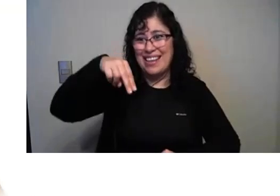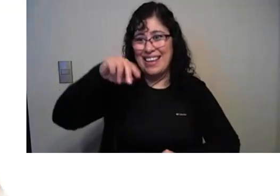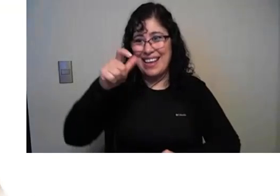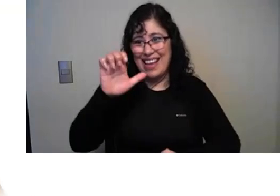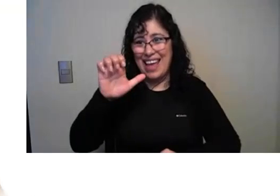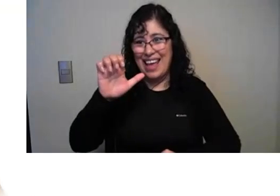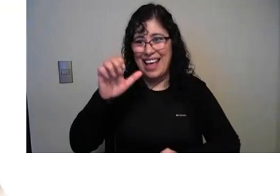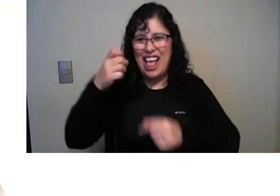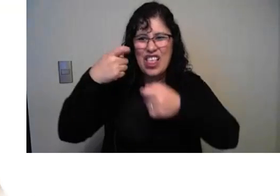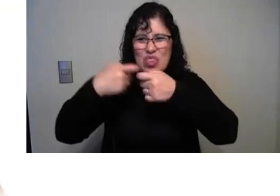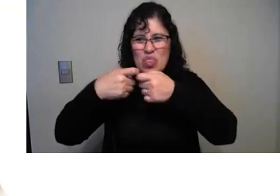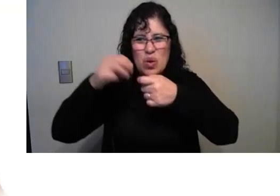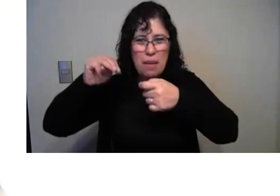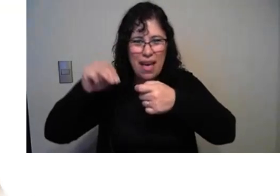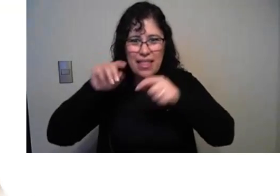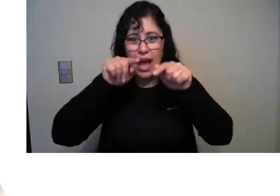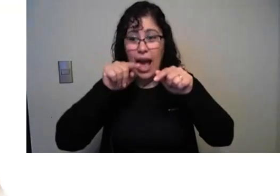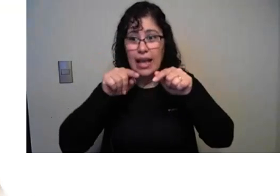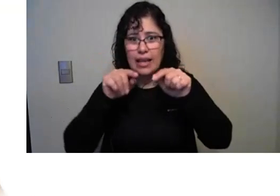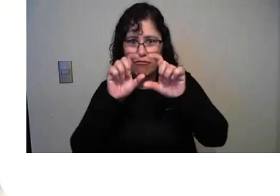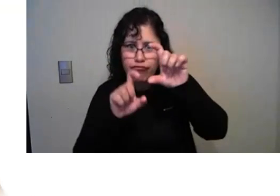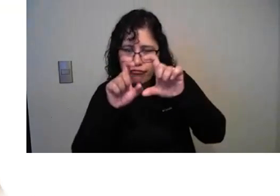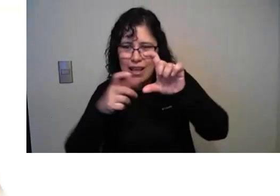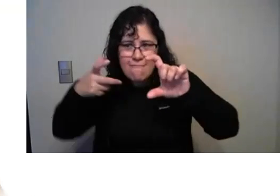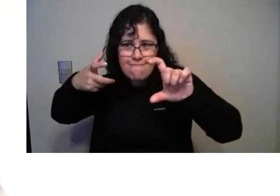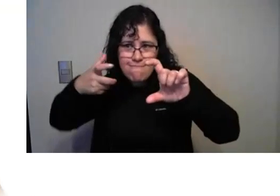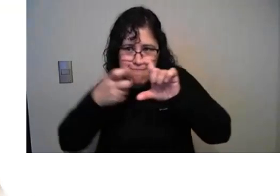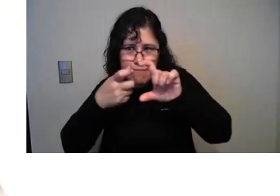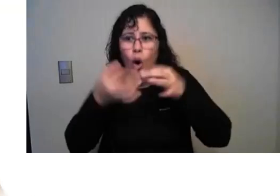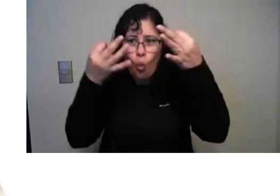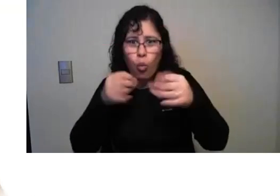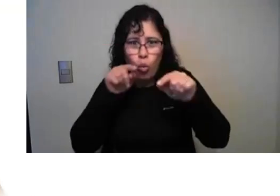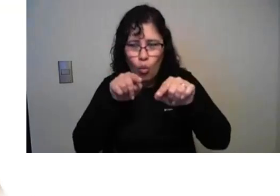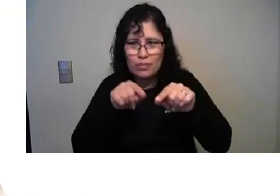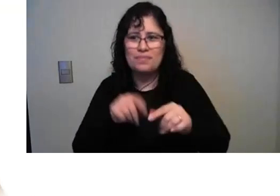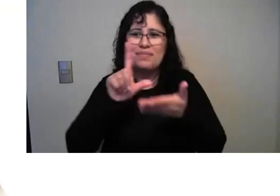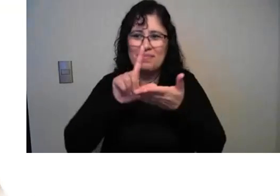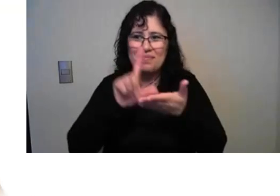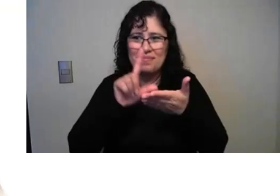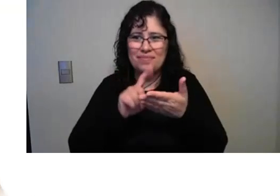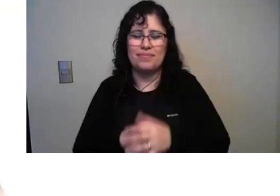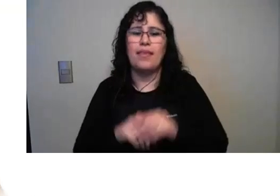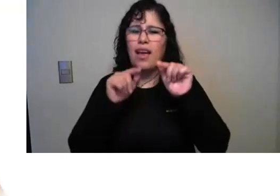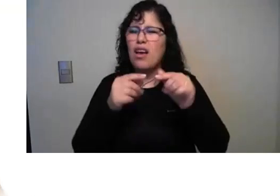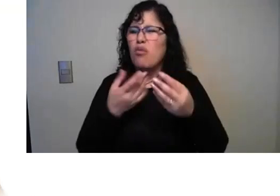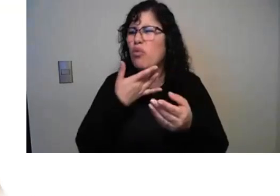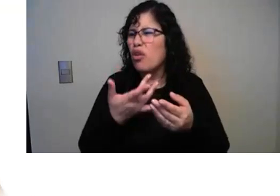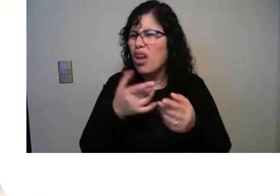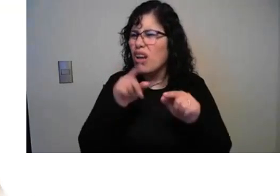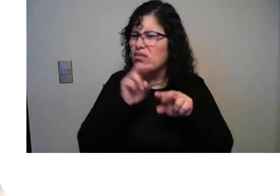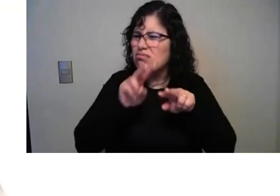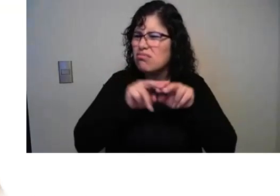donde bañan para producir la anestesia de estos elementos. ¿Qué ventaja tiene? Bueno, se hace generalmente